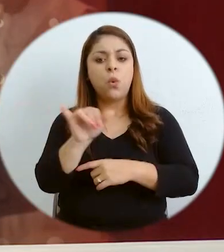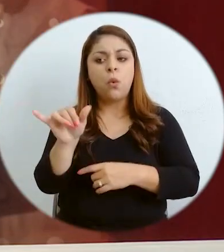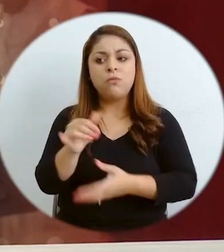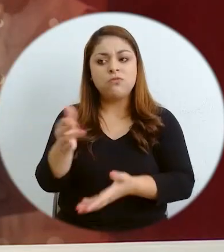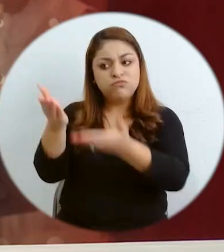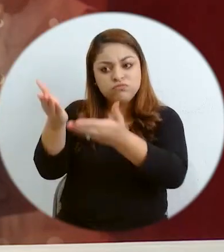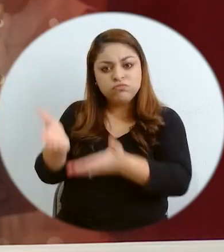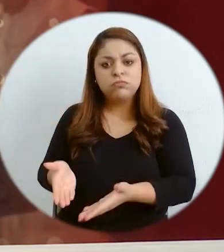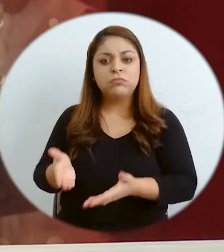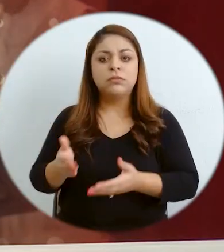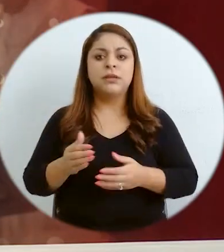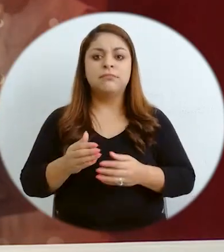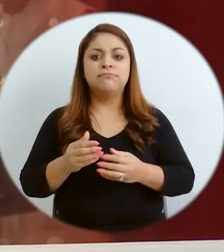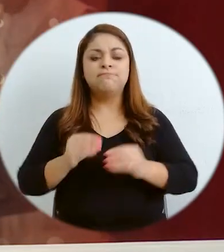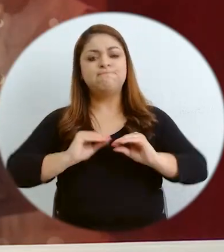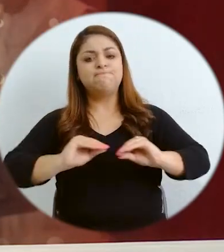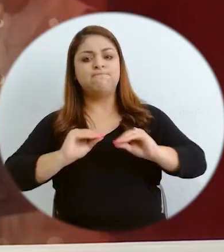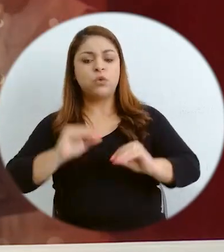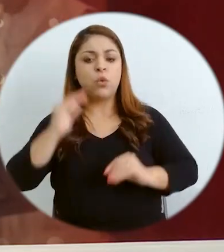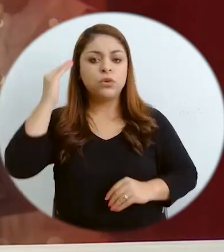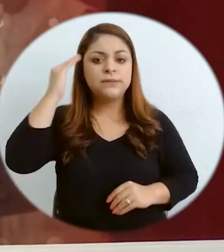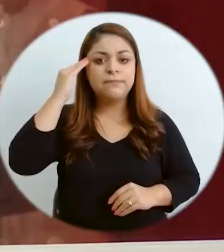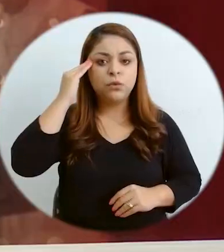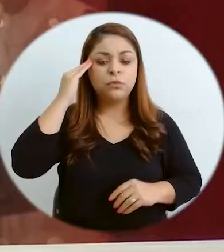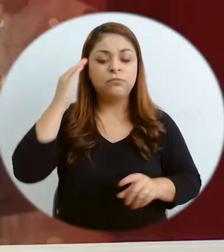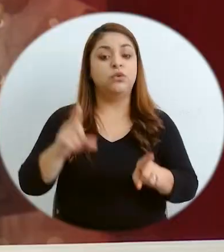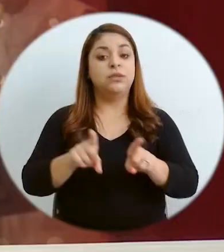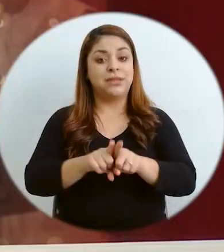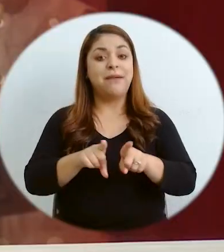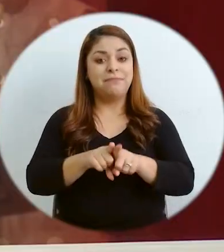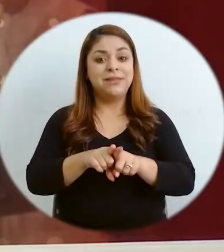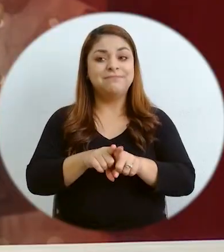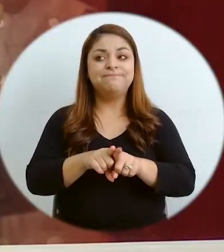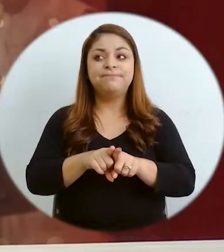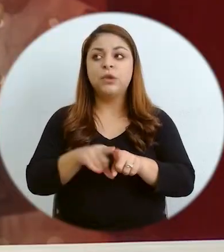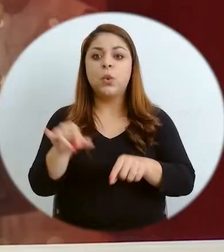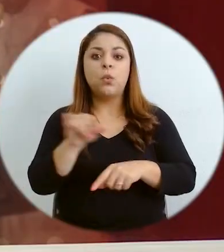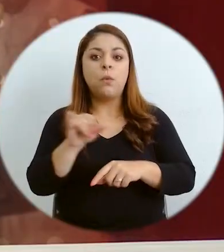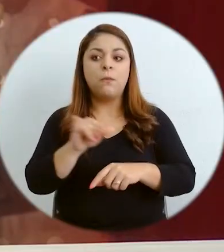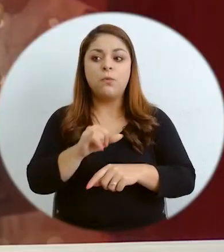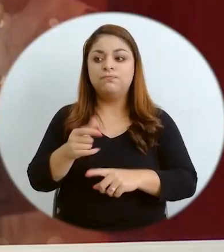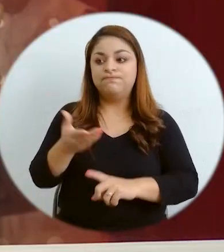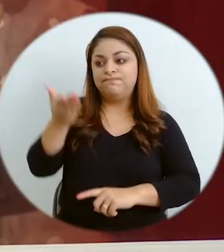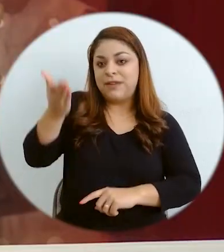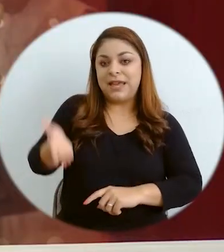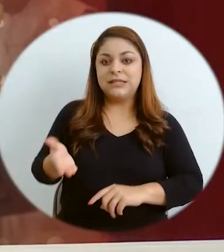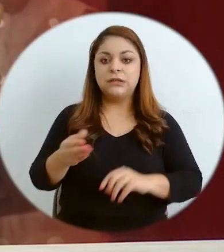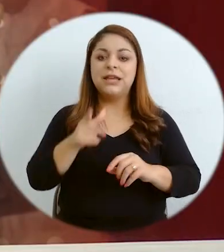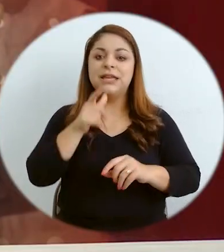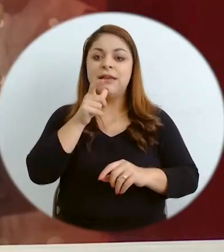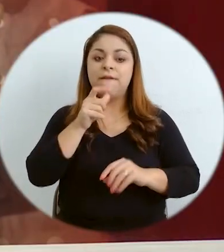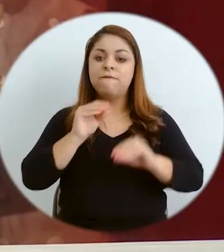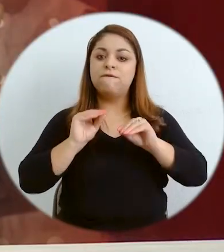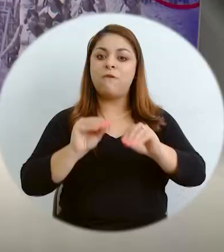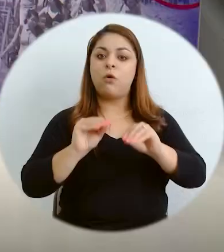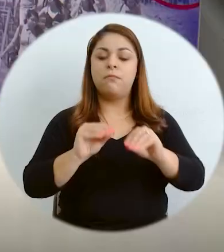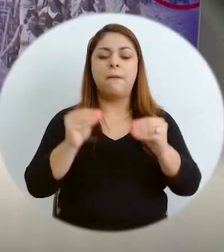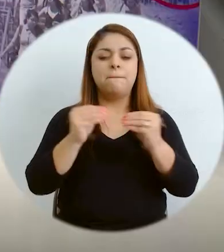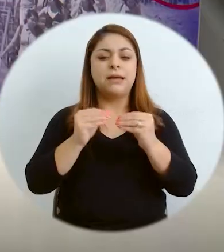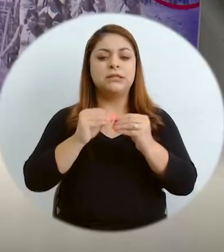solo transmisor de conocimiento, sino también una cuestión pues más formadora, ¿no?, más social.